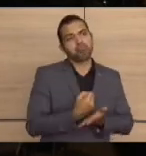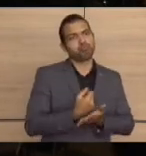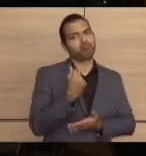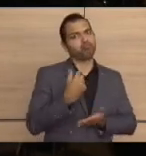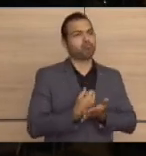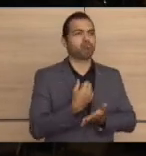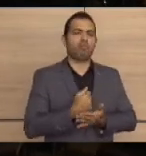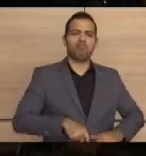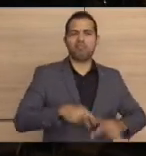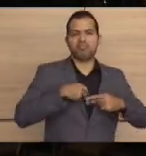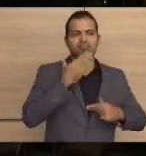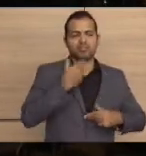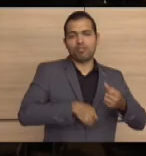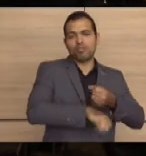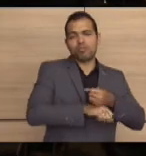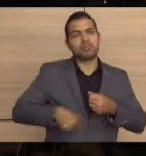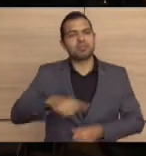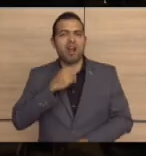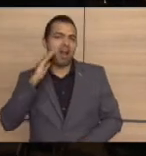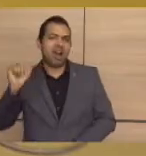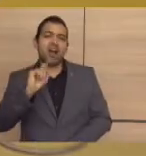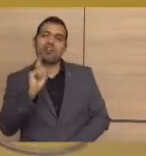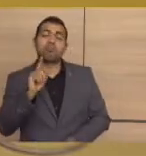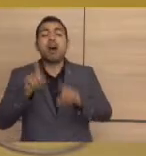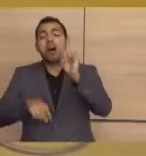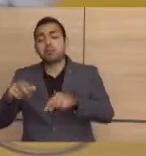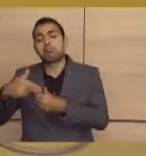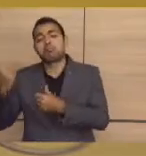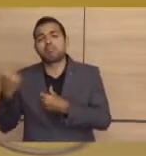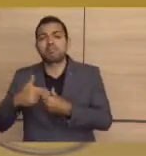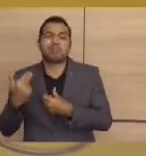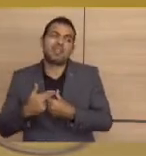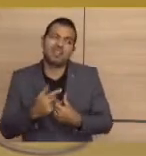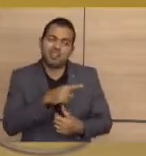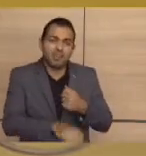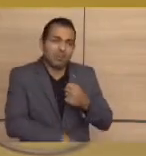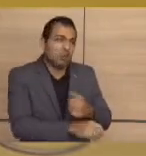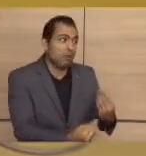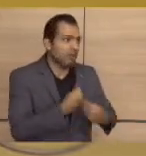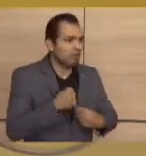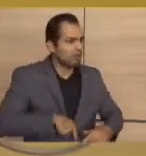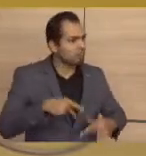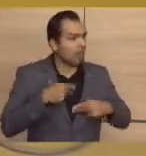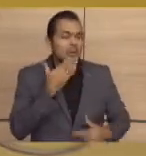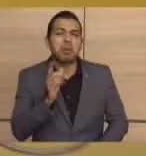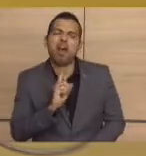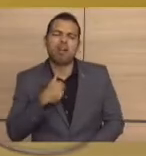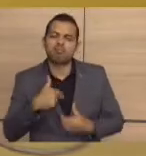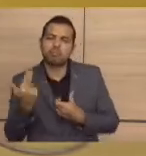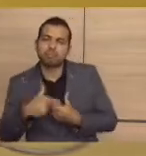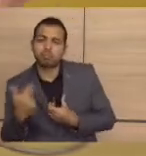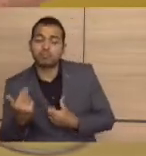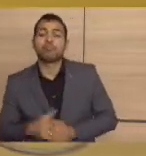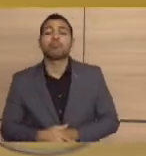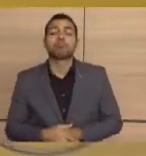nuestras oportunidades. Entonces, esta generación que logró mucho por Colombia, dos compañeras